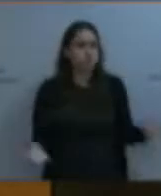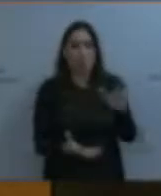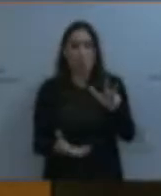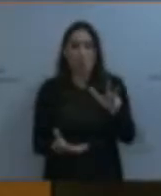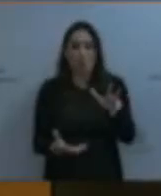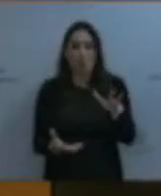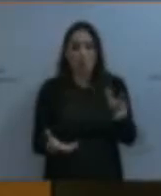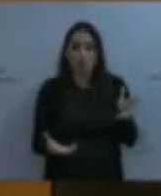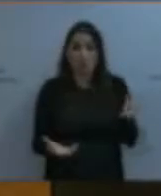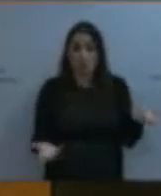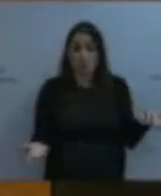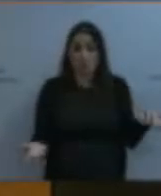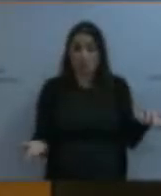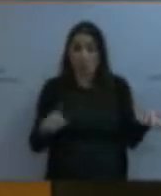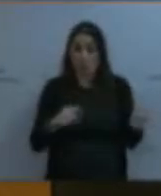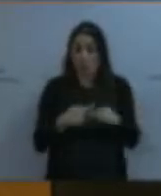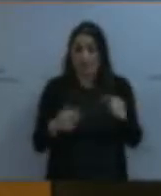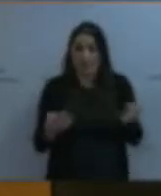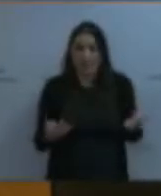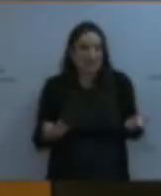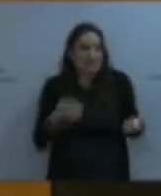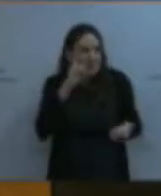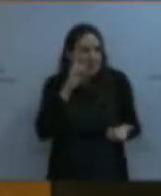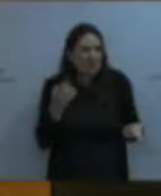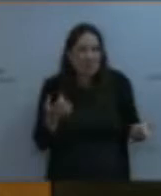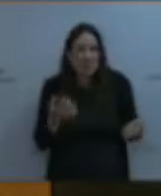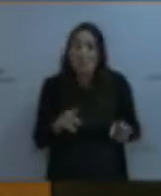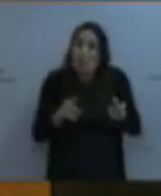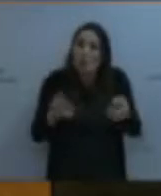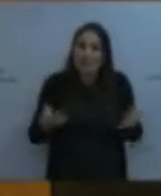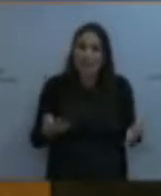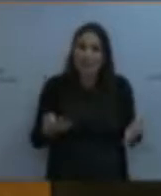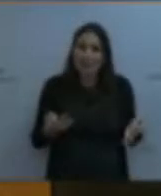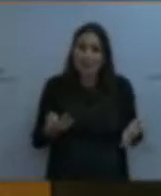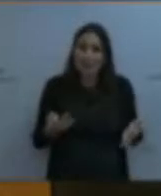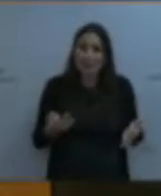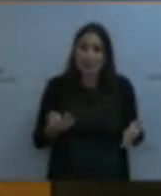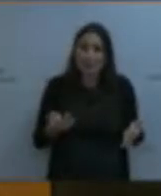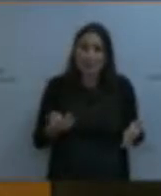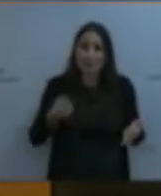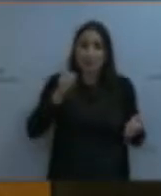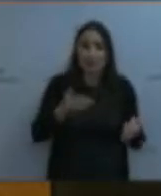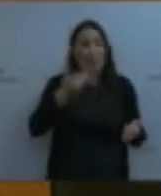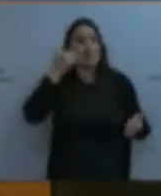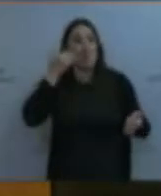de ayer para hoy? No sabemos a qué se refiere, si la novedad va a ser que simplemente pues, se alardee de